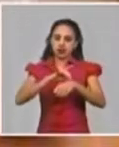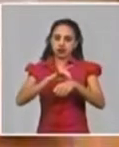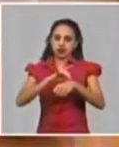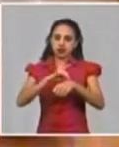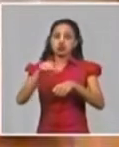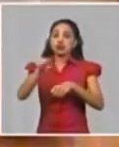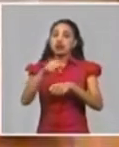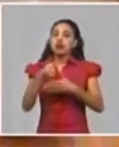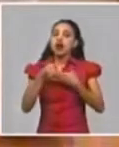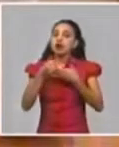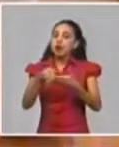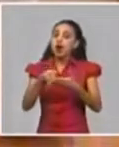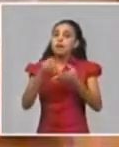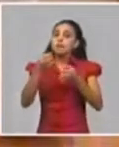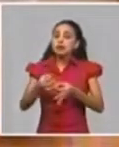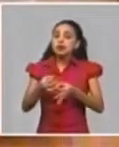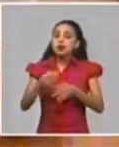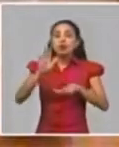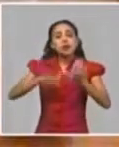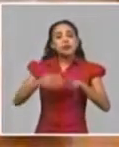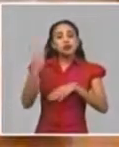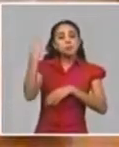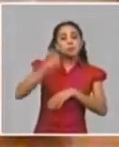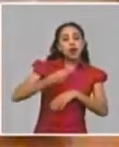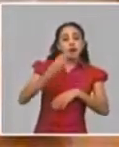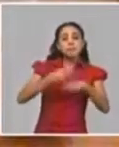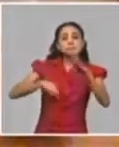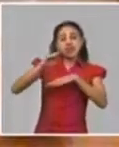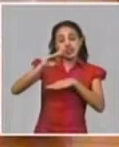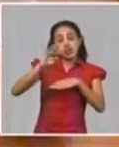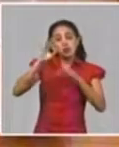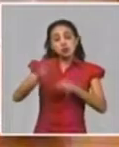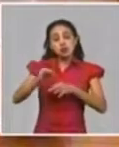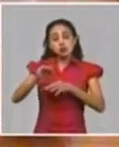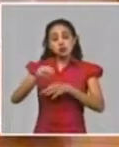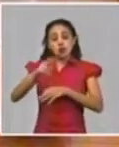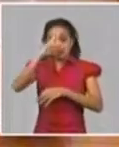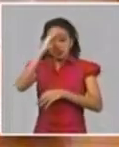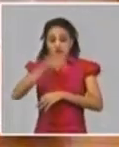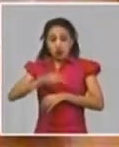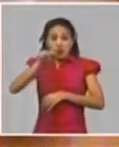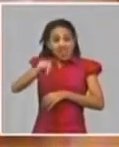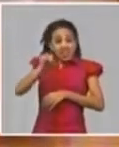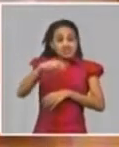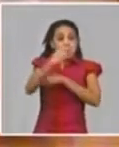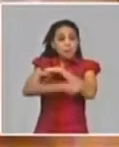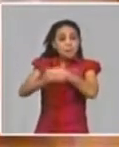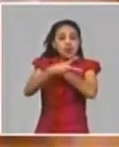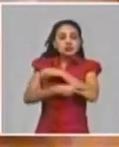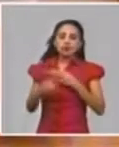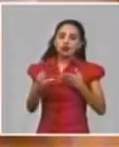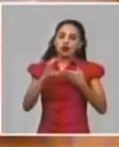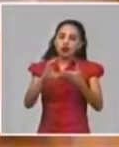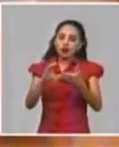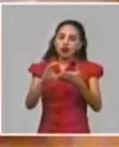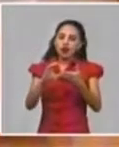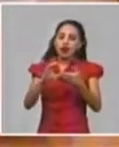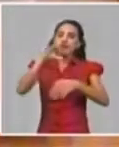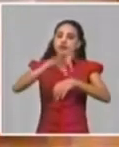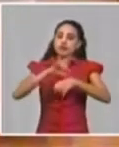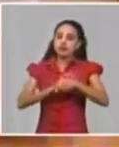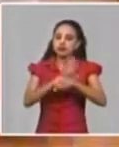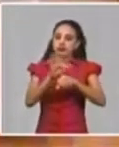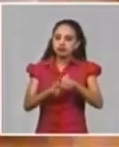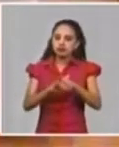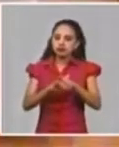a disposición de los ministerios de salud de esos países para colaborar en la lucha contra la COVID. De modo que tenemos